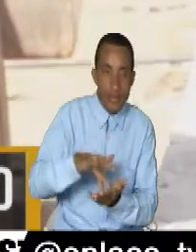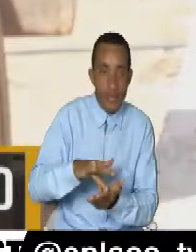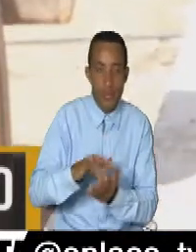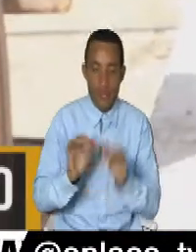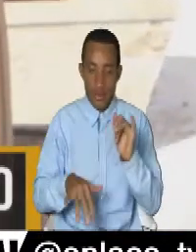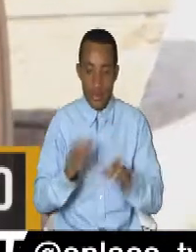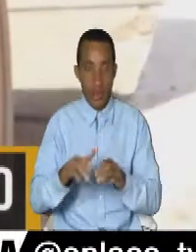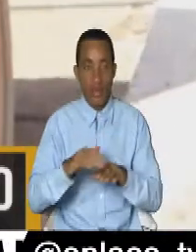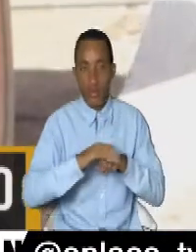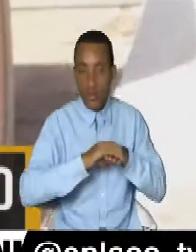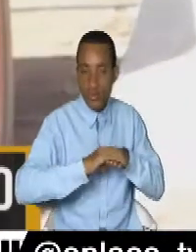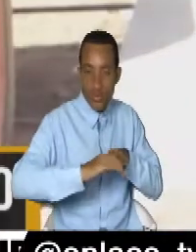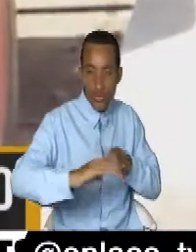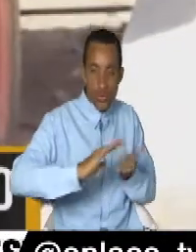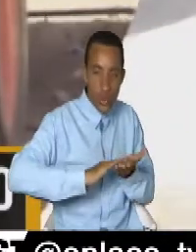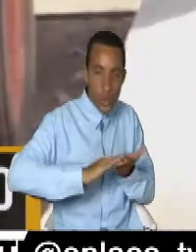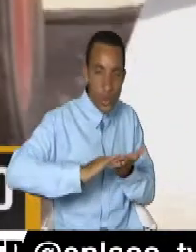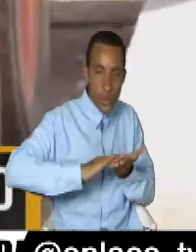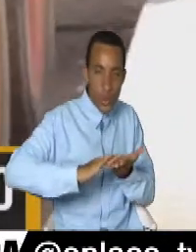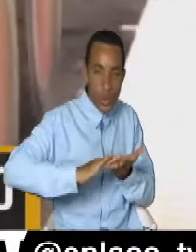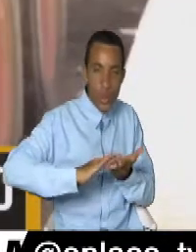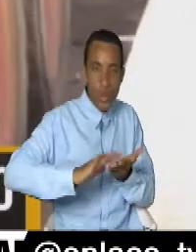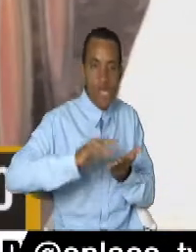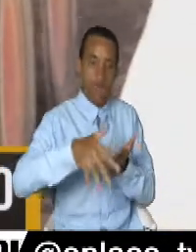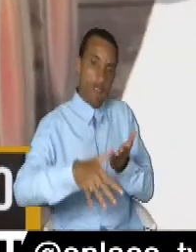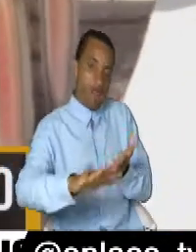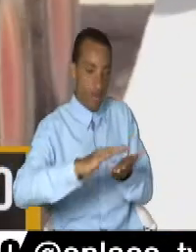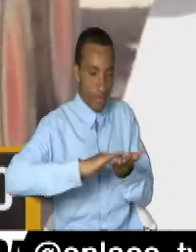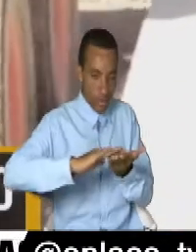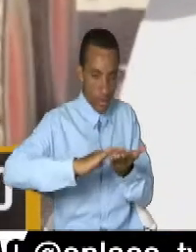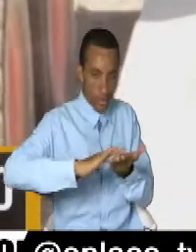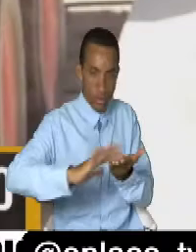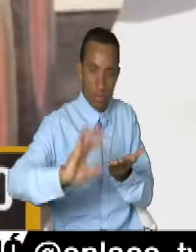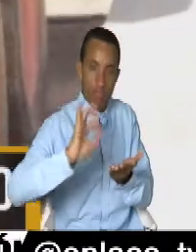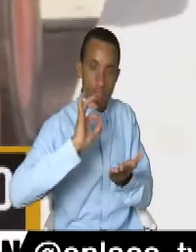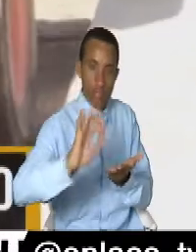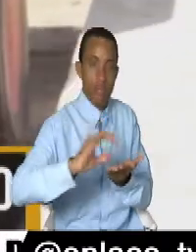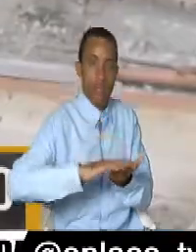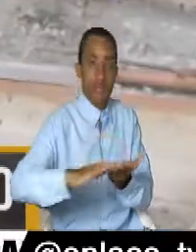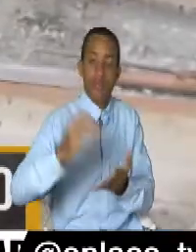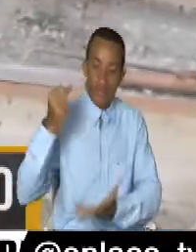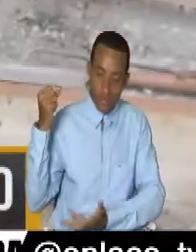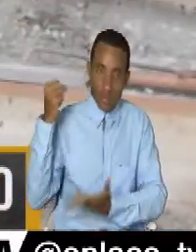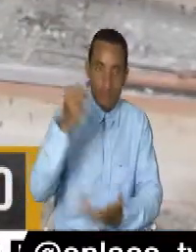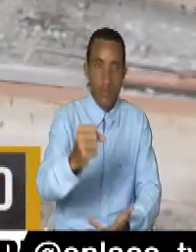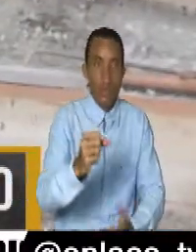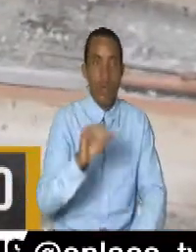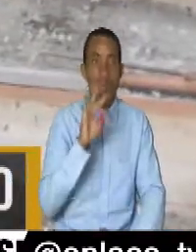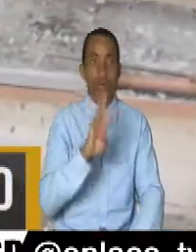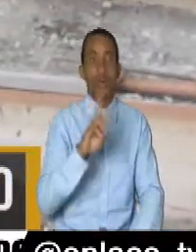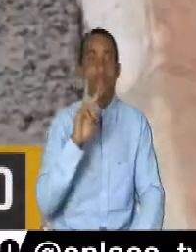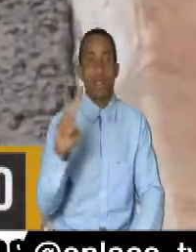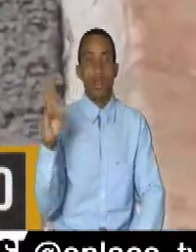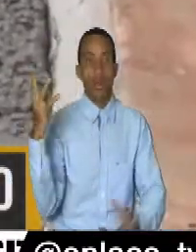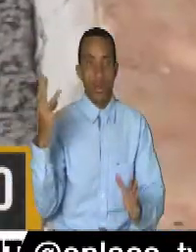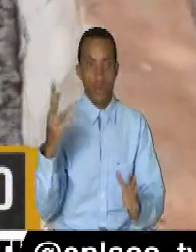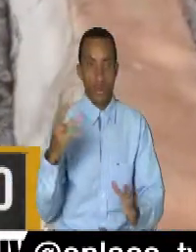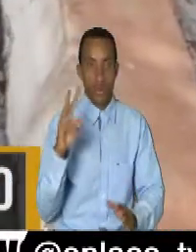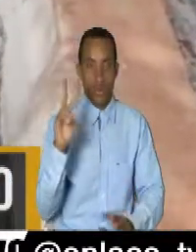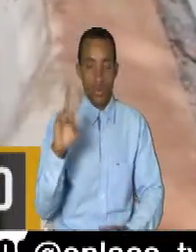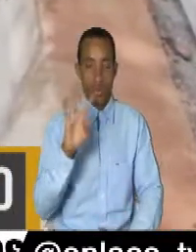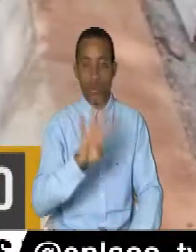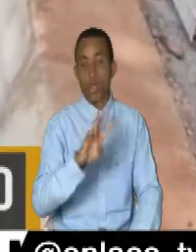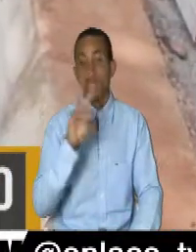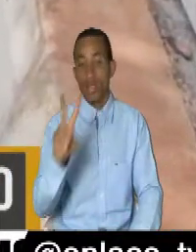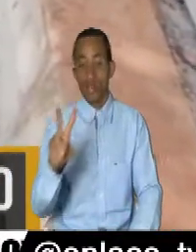para intervenir los tramos más álgidos y mejorar la movilidad. Con una inversión de 42 millones de pesos, se ejecuta en el barrio